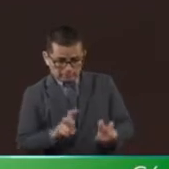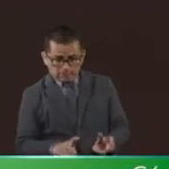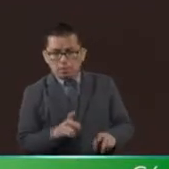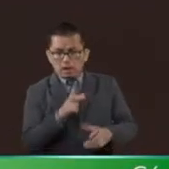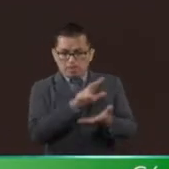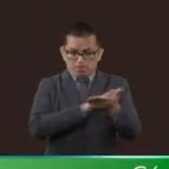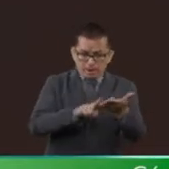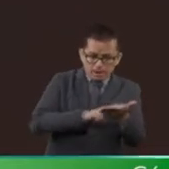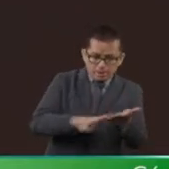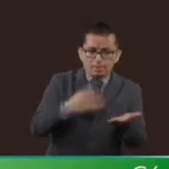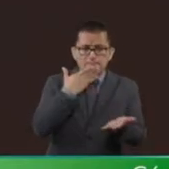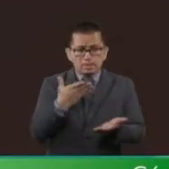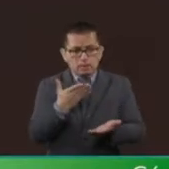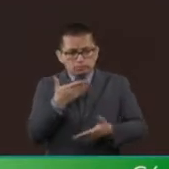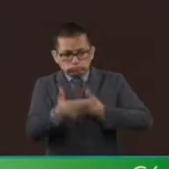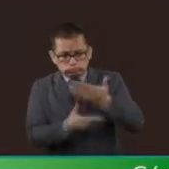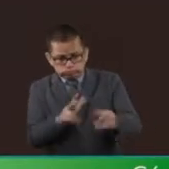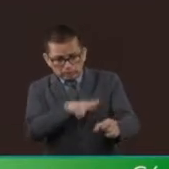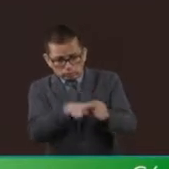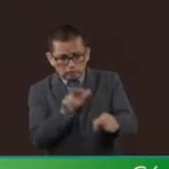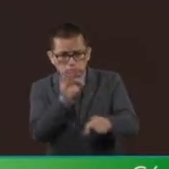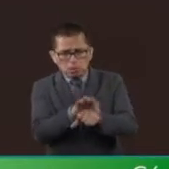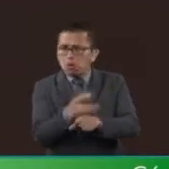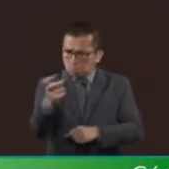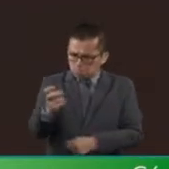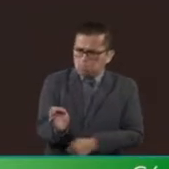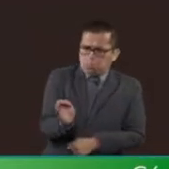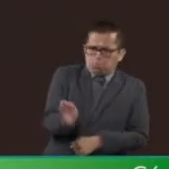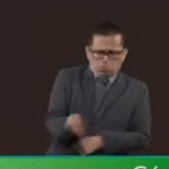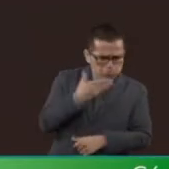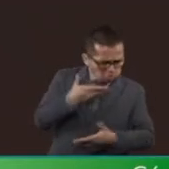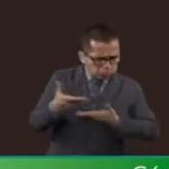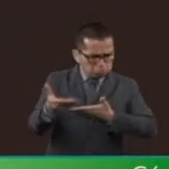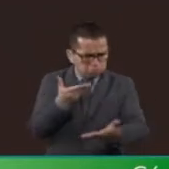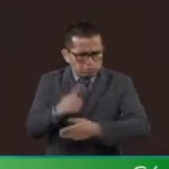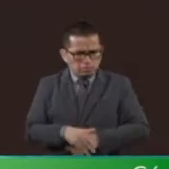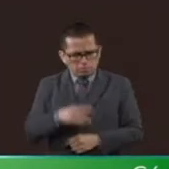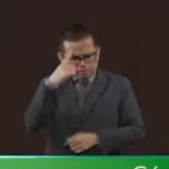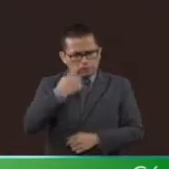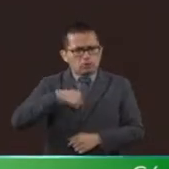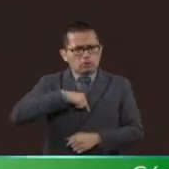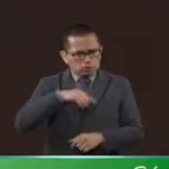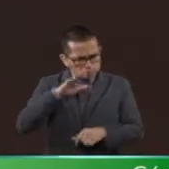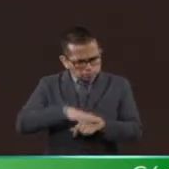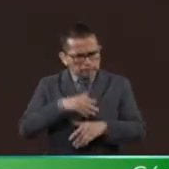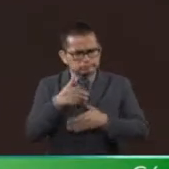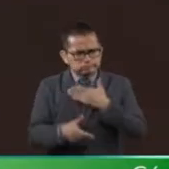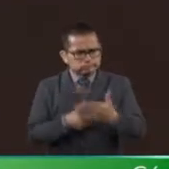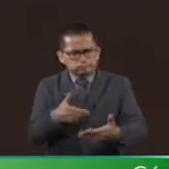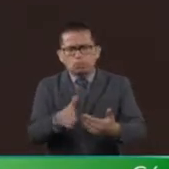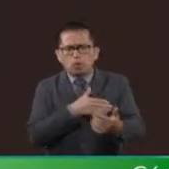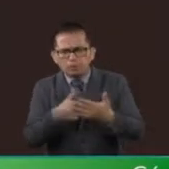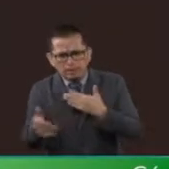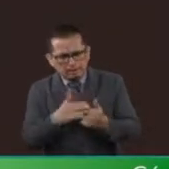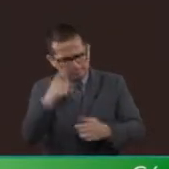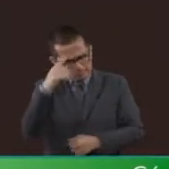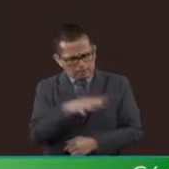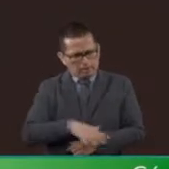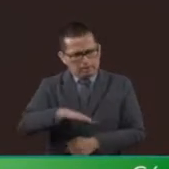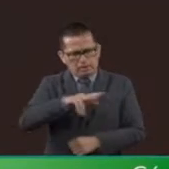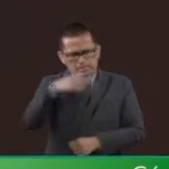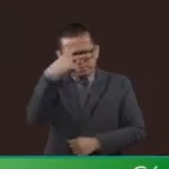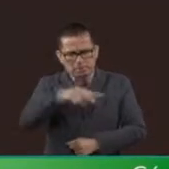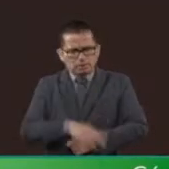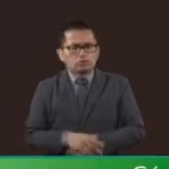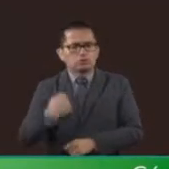sostenibilidad para lograr juntos esta política y regulación más progresista nunca antes vista. Que unamos fuerzas